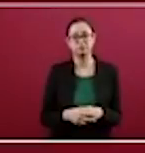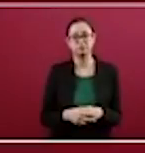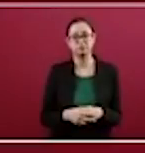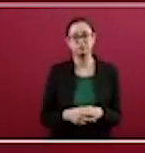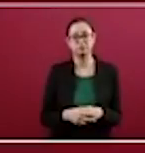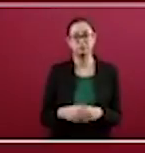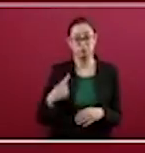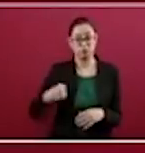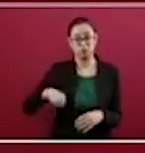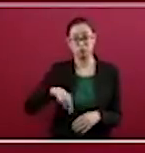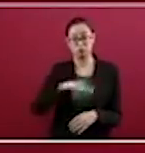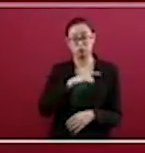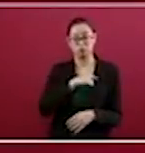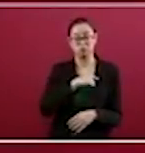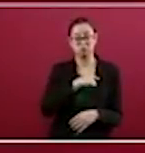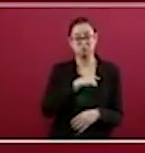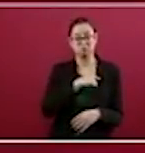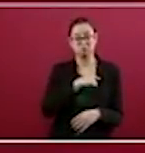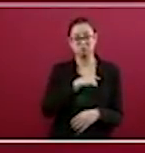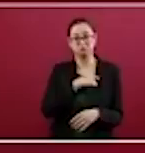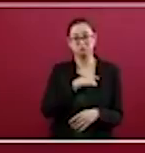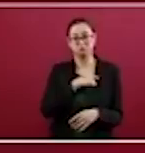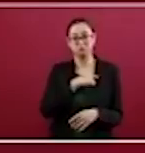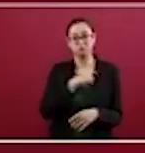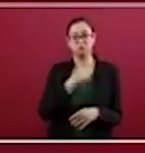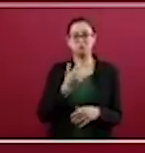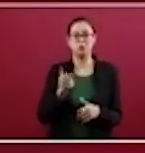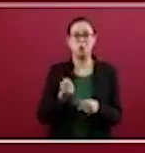tuvimos la oportunidad de